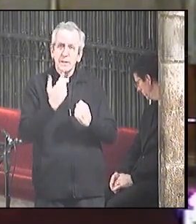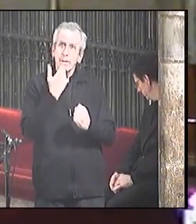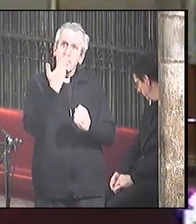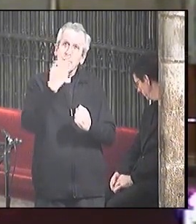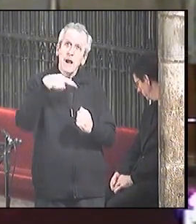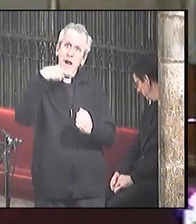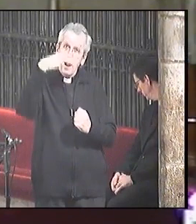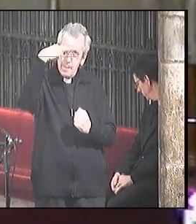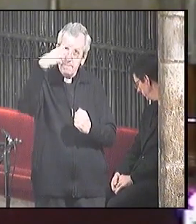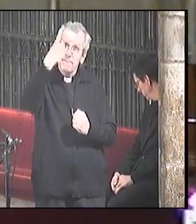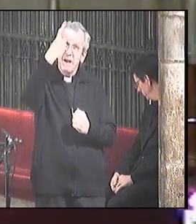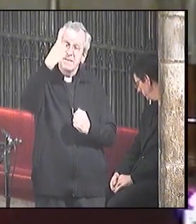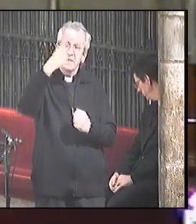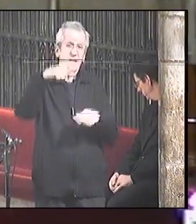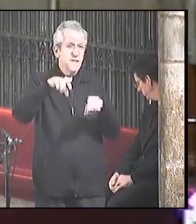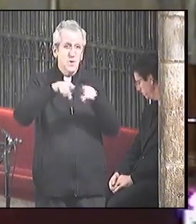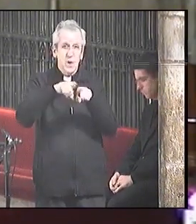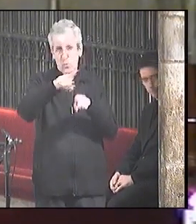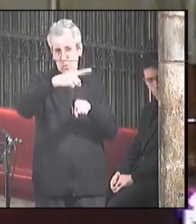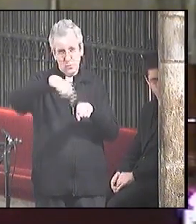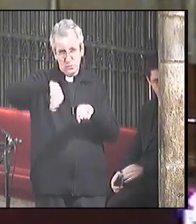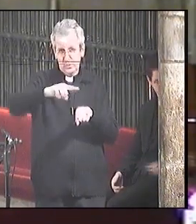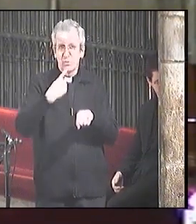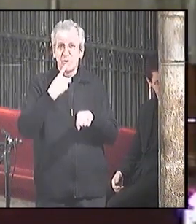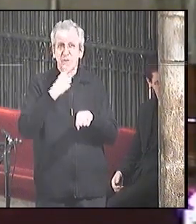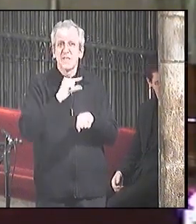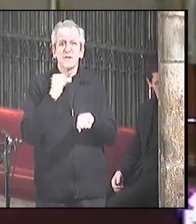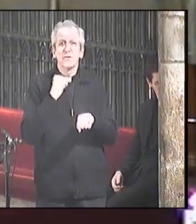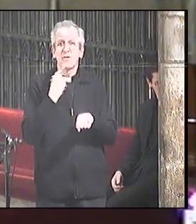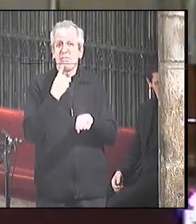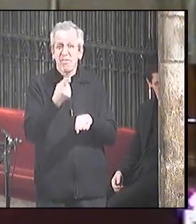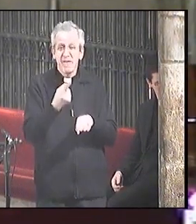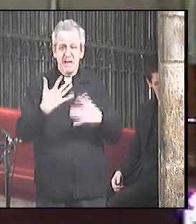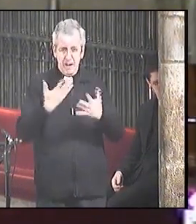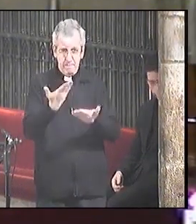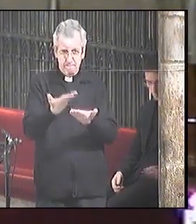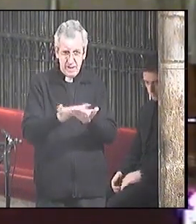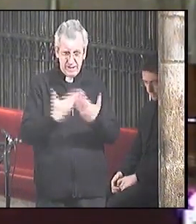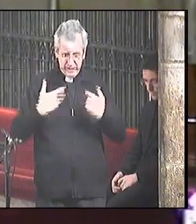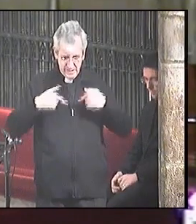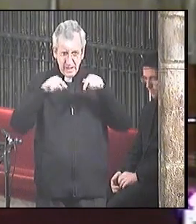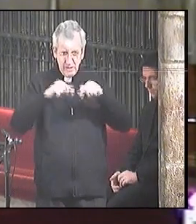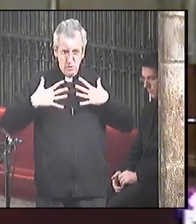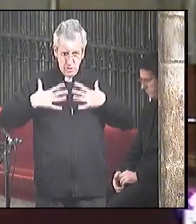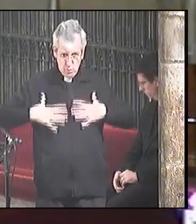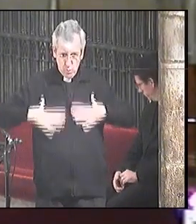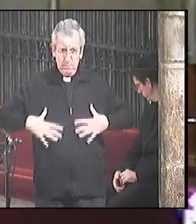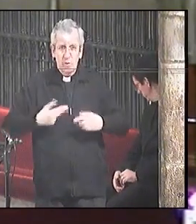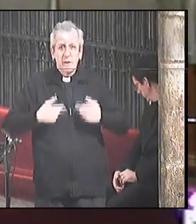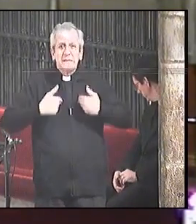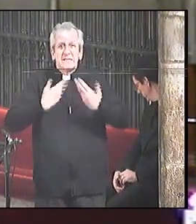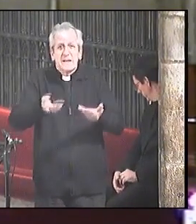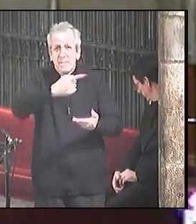como cuando cogemos el pan y decimos, esto es mi cuerpo que se entrega por vosotros, y ahí está el cuerpo del Señor, ahí